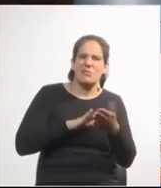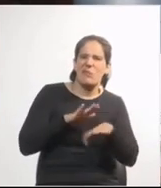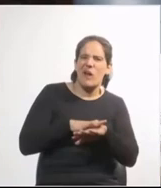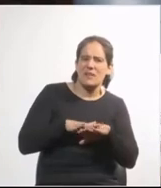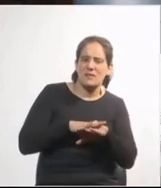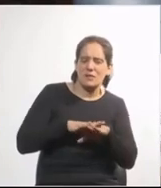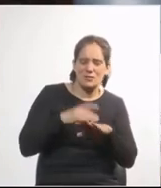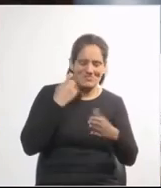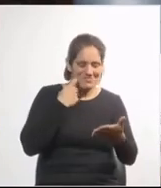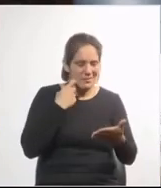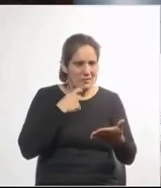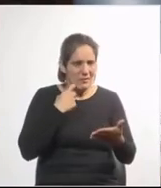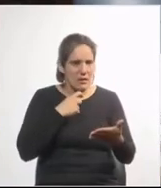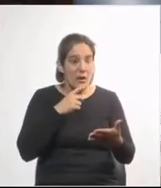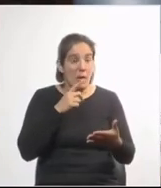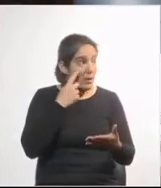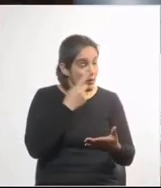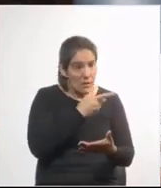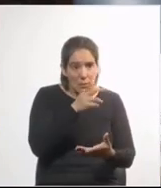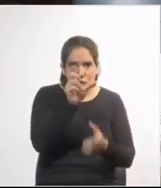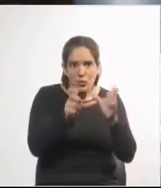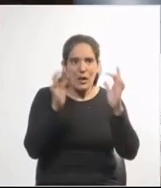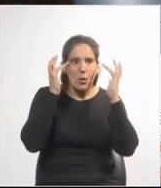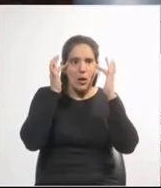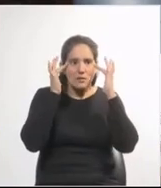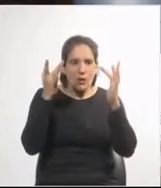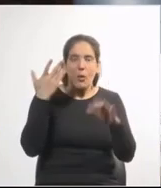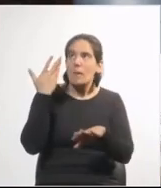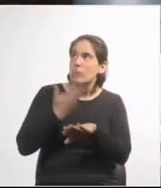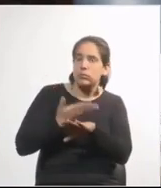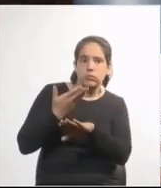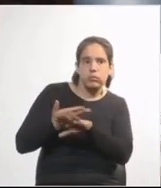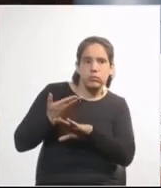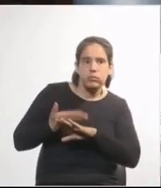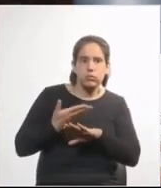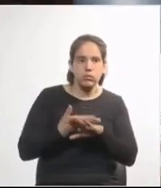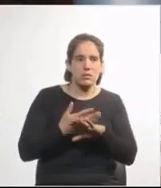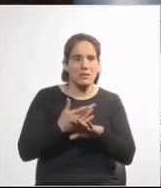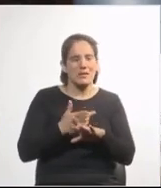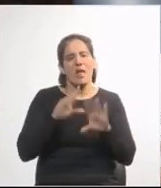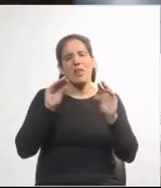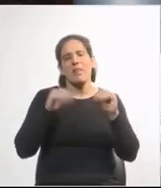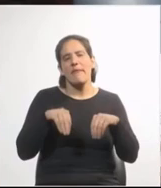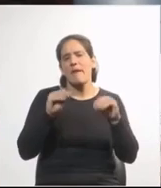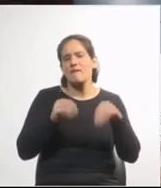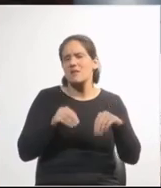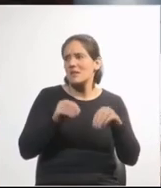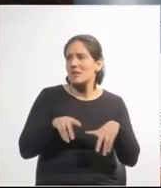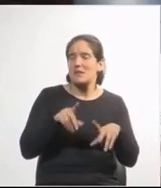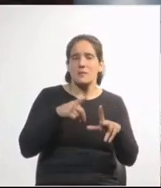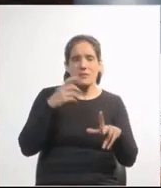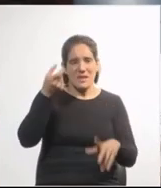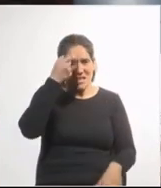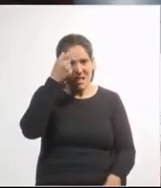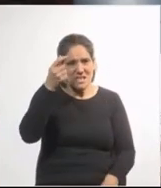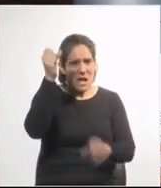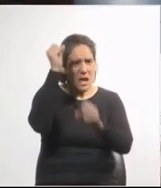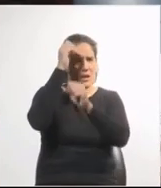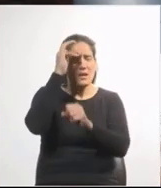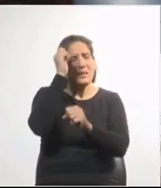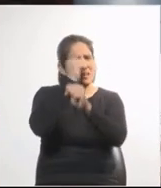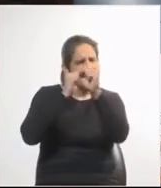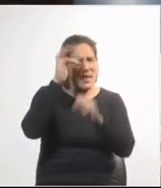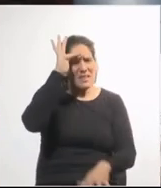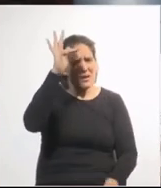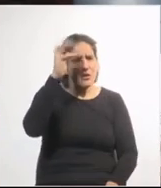las demandas de recursos de todos los entes de la educación pública y la débil dotación de recursos para ciencia y tecnología, nos